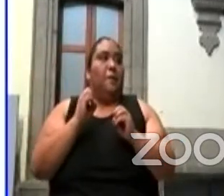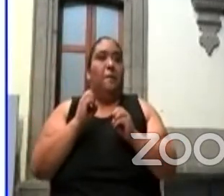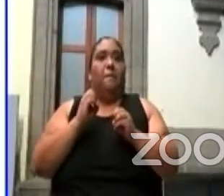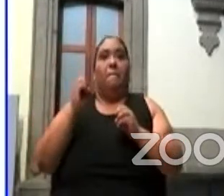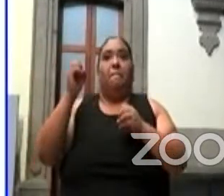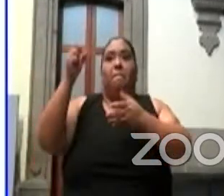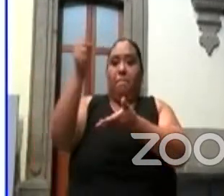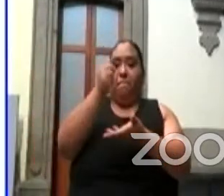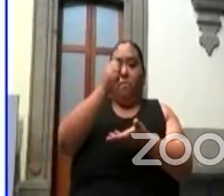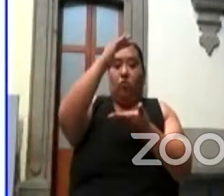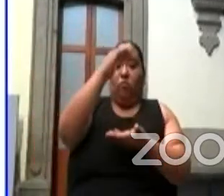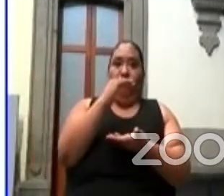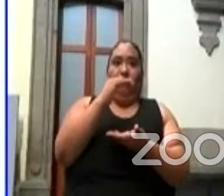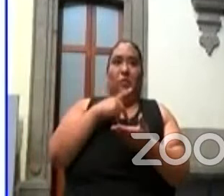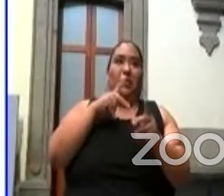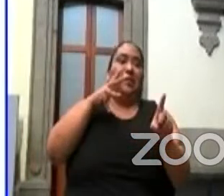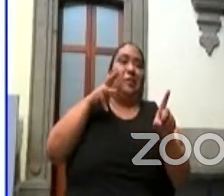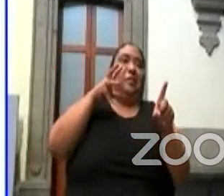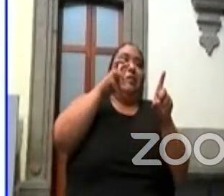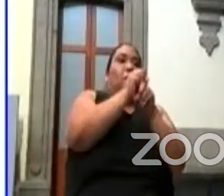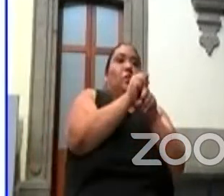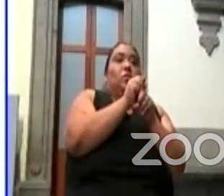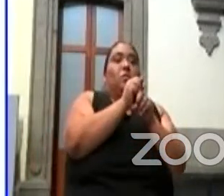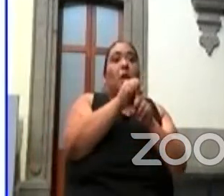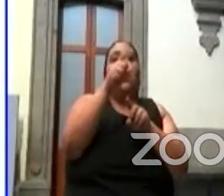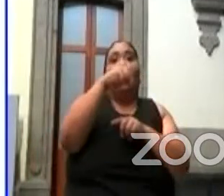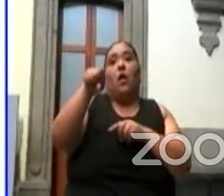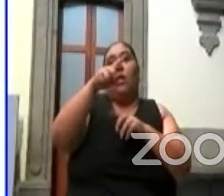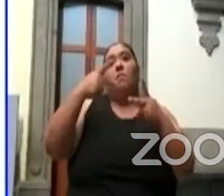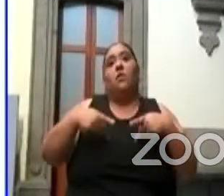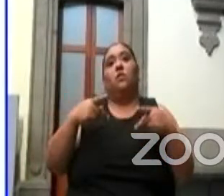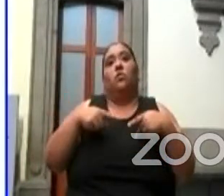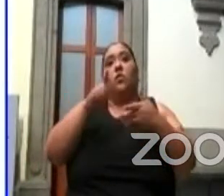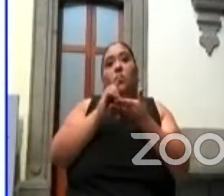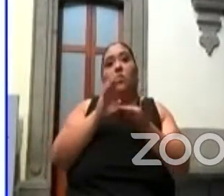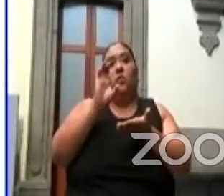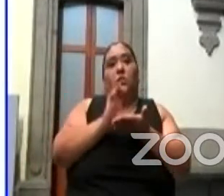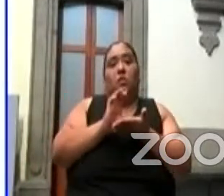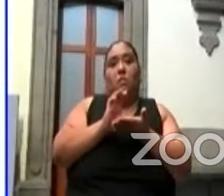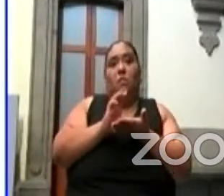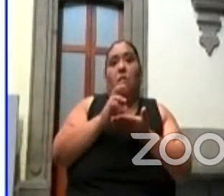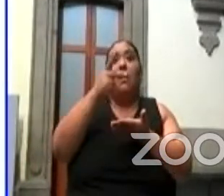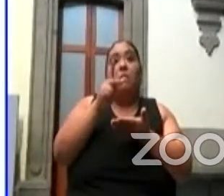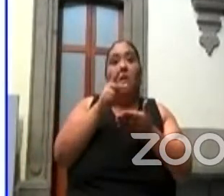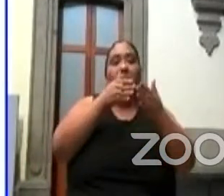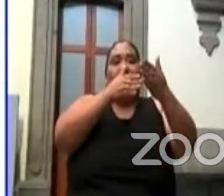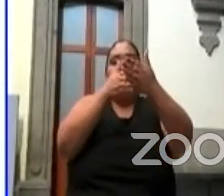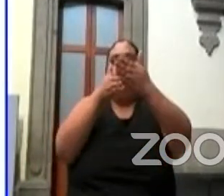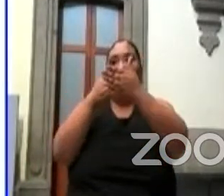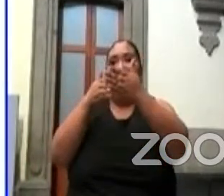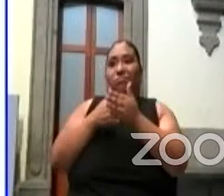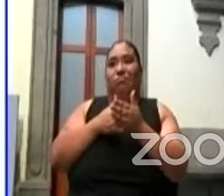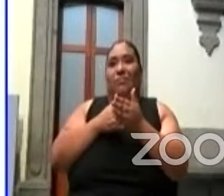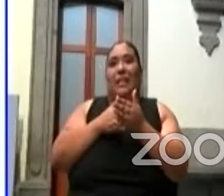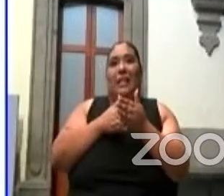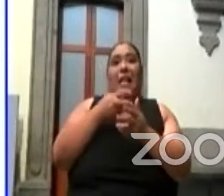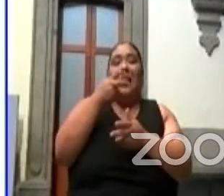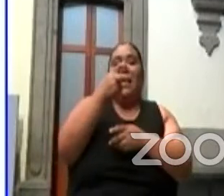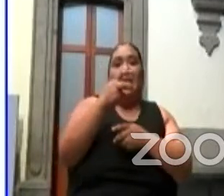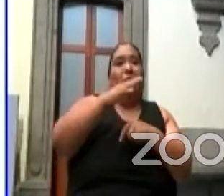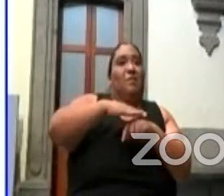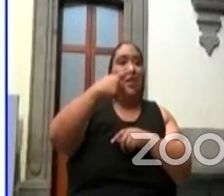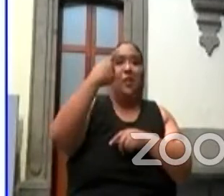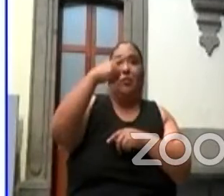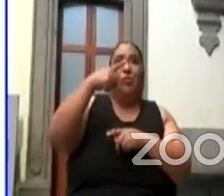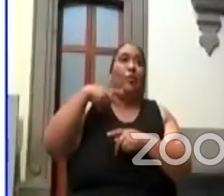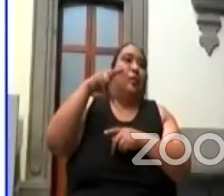nuestra población objetivo, que son las personas con discapacidad. Sin embargo, no es una limitación para no trabajar para